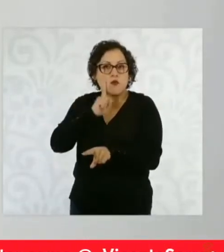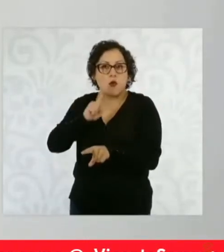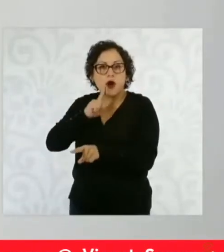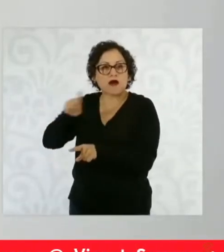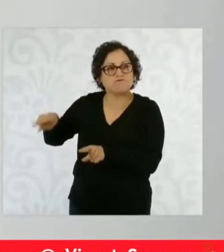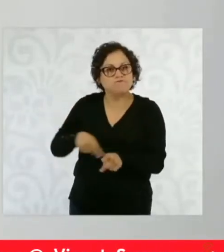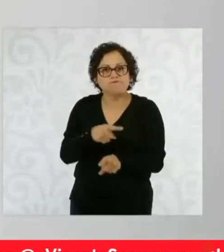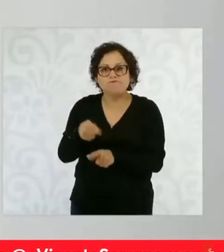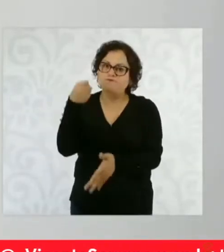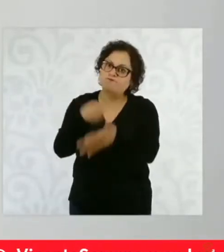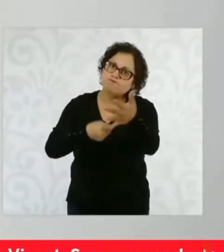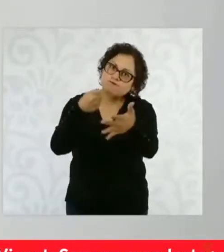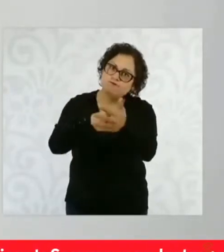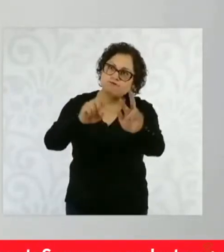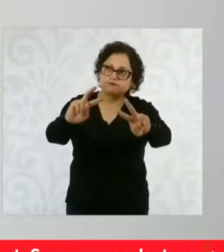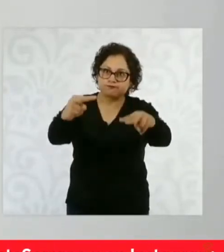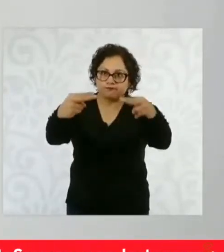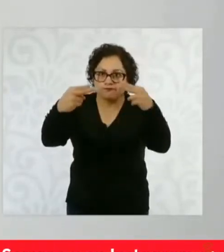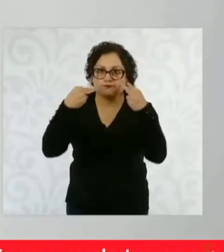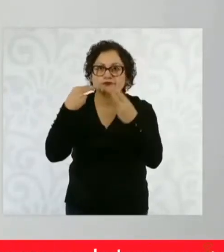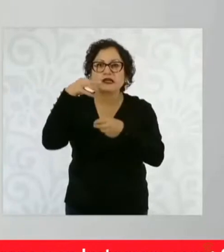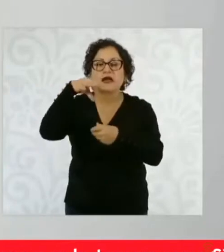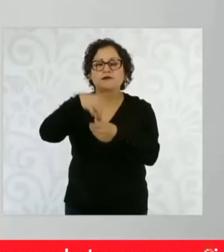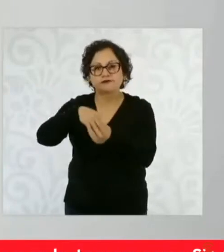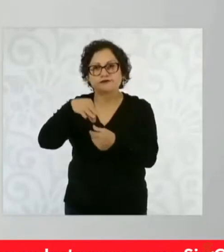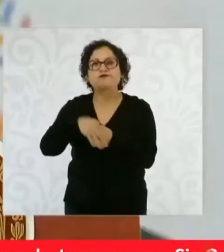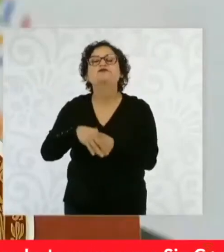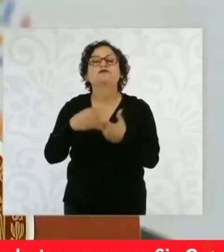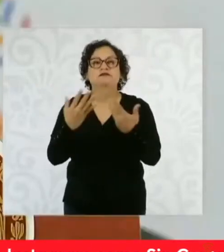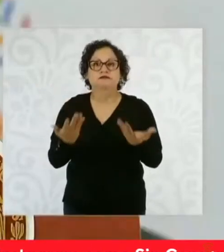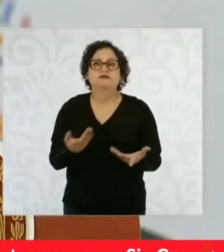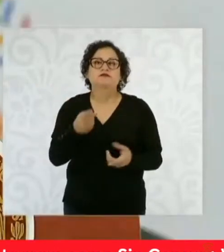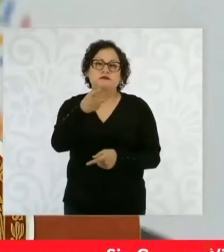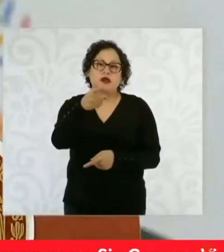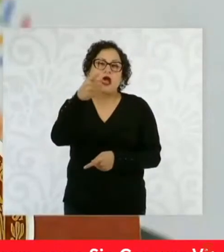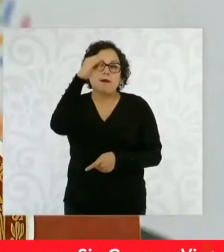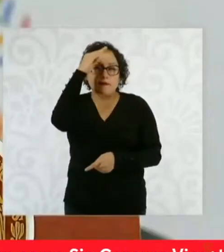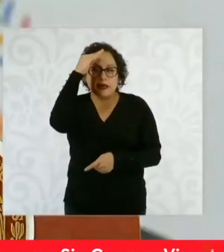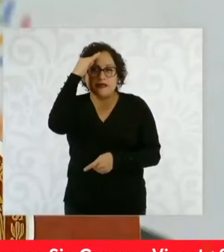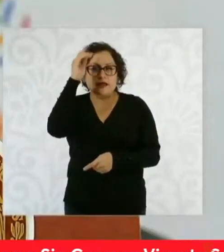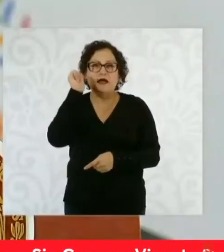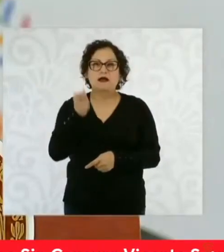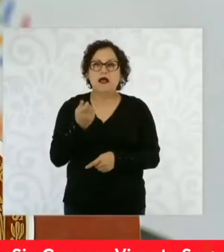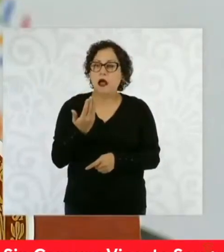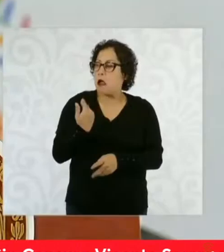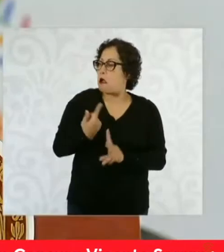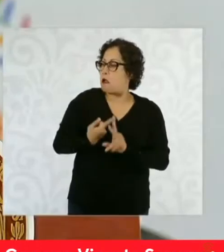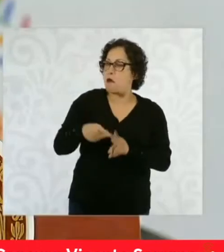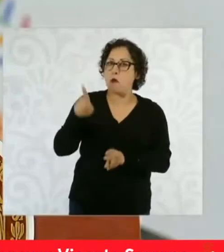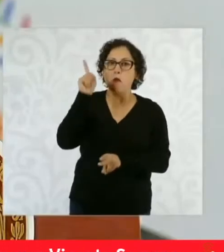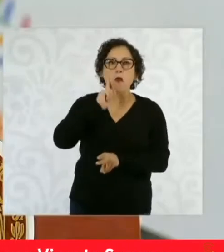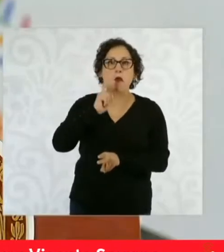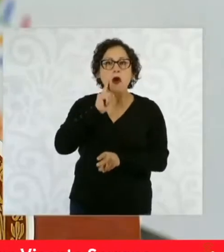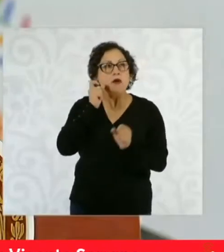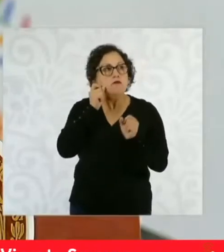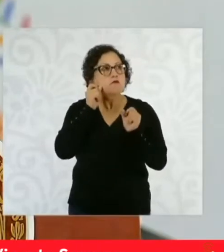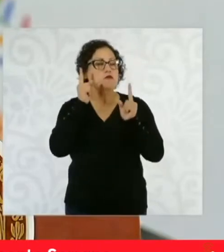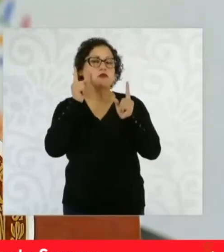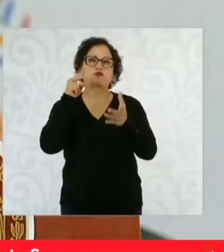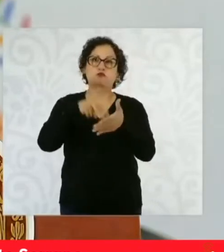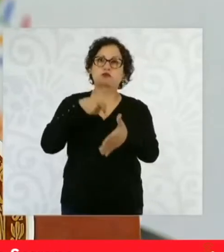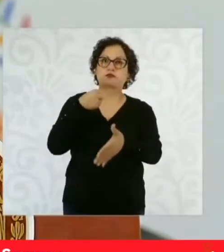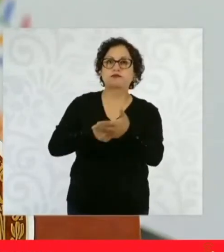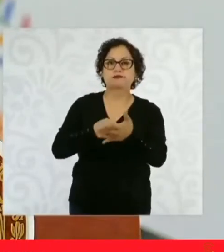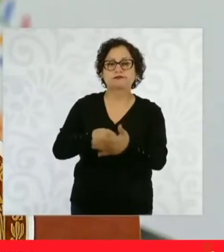Muchas veces creemos que la lucha feminista en nuestro país es algo reciente, y no es así.